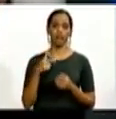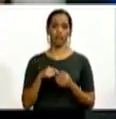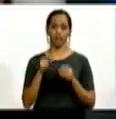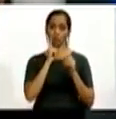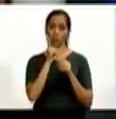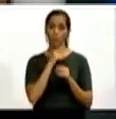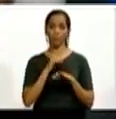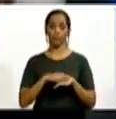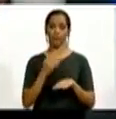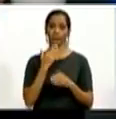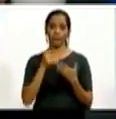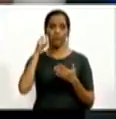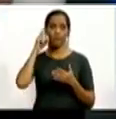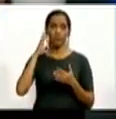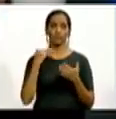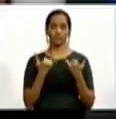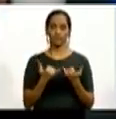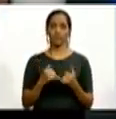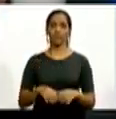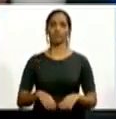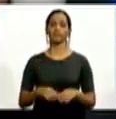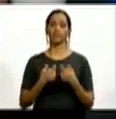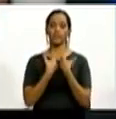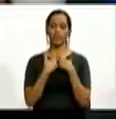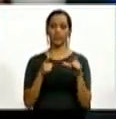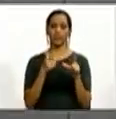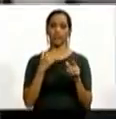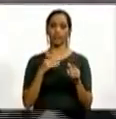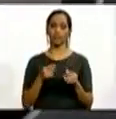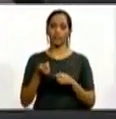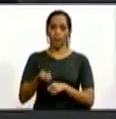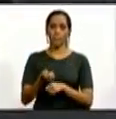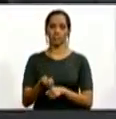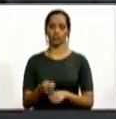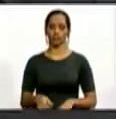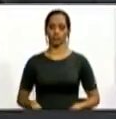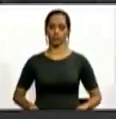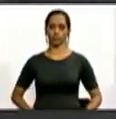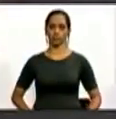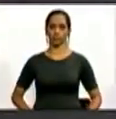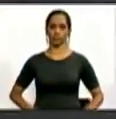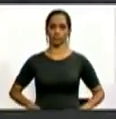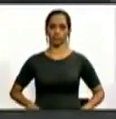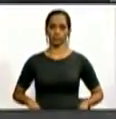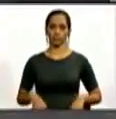tienes que pasarnos el nombre de Ángel, porque gracias a Dios ya se están dando las libertades debido a la presión. Yo ni siquiera quiero.